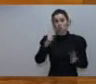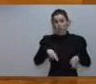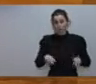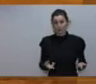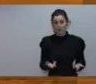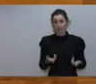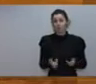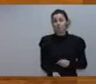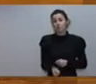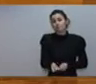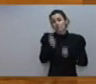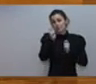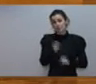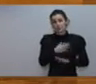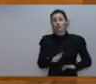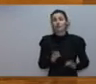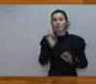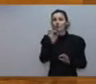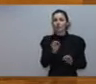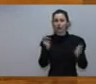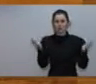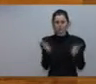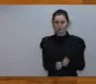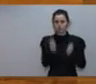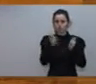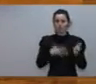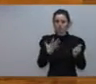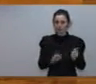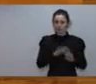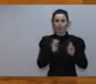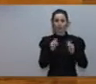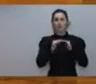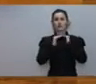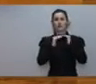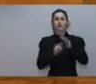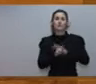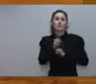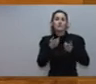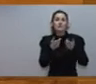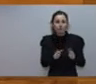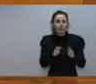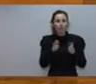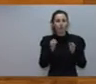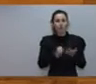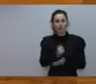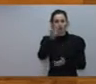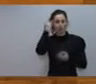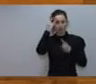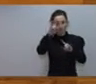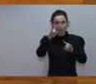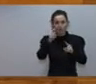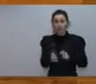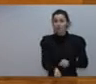que pierde cuotas de pesca. Para contribuir a la estabilidad y desarrollo del sector agroganadero y pesquero, como